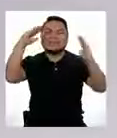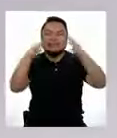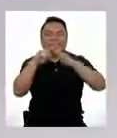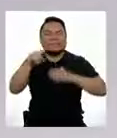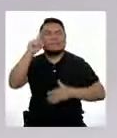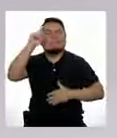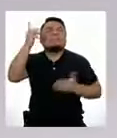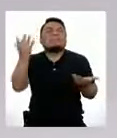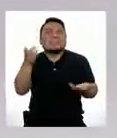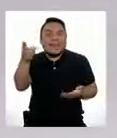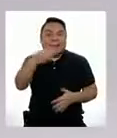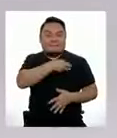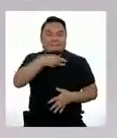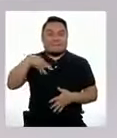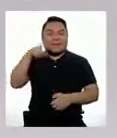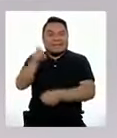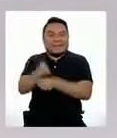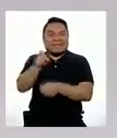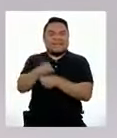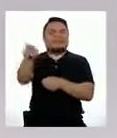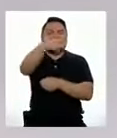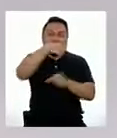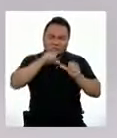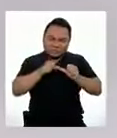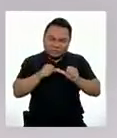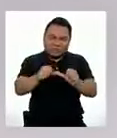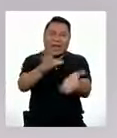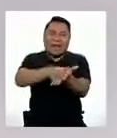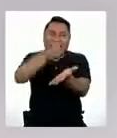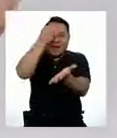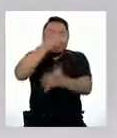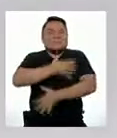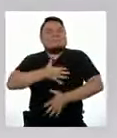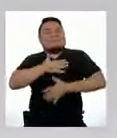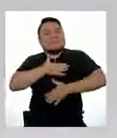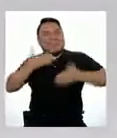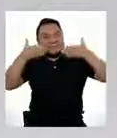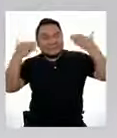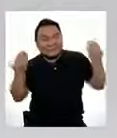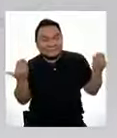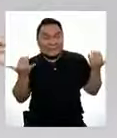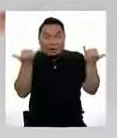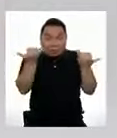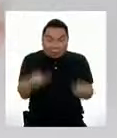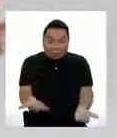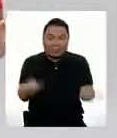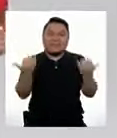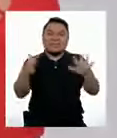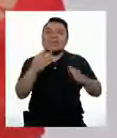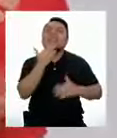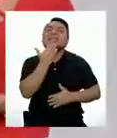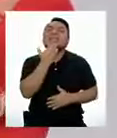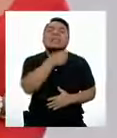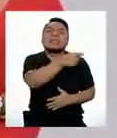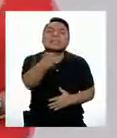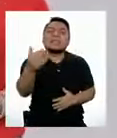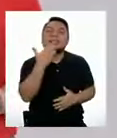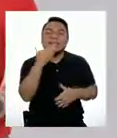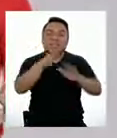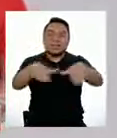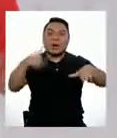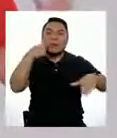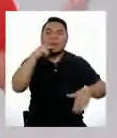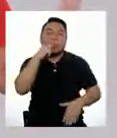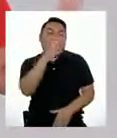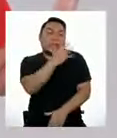una iniciativa del Ministerio de Educación para seguir aprendiendo de una manera divertida. Desde hoy este espacio estará dirigido para ustedes, niños y